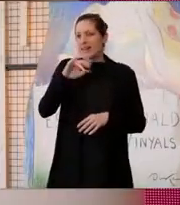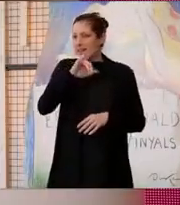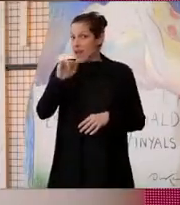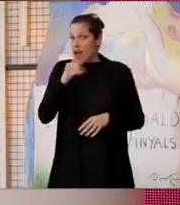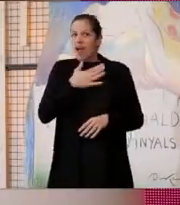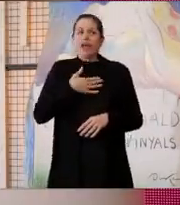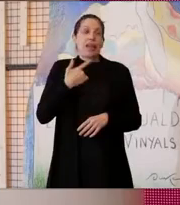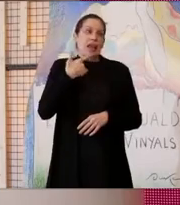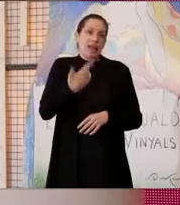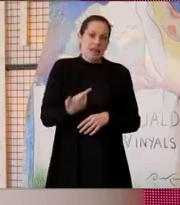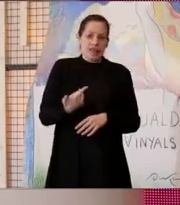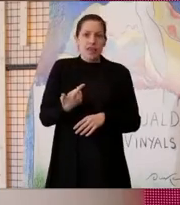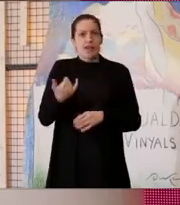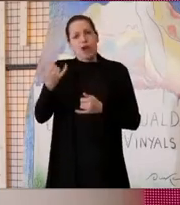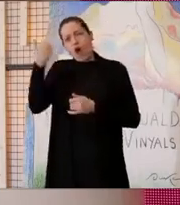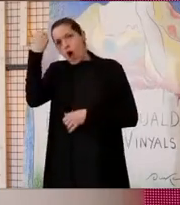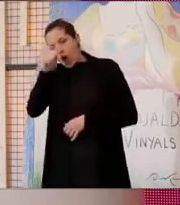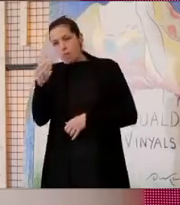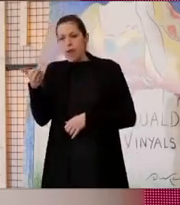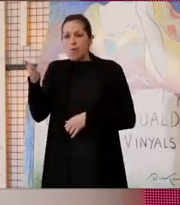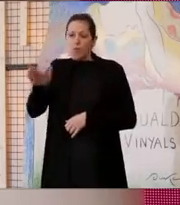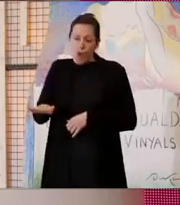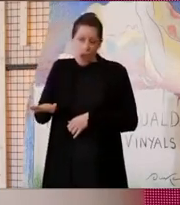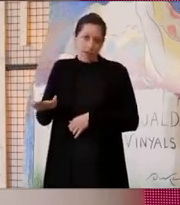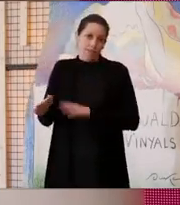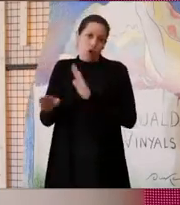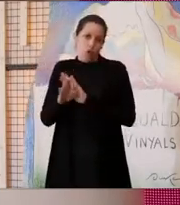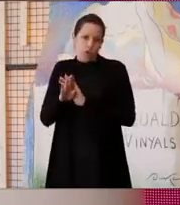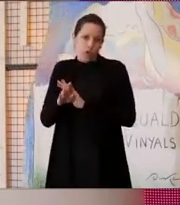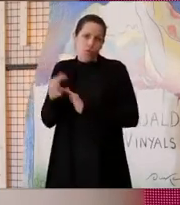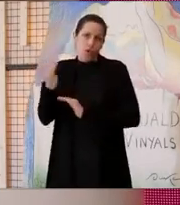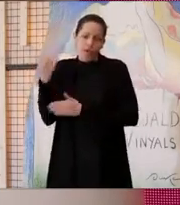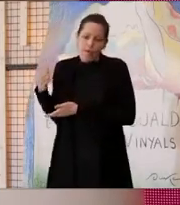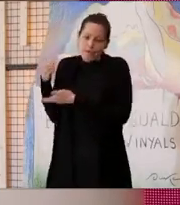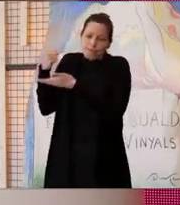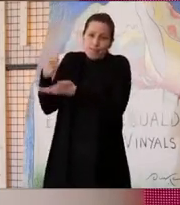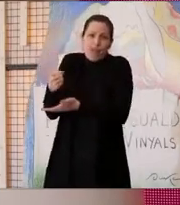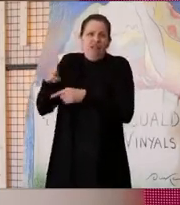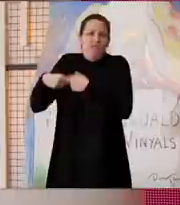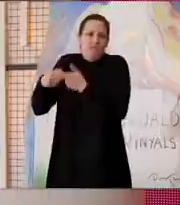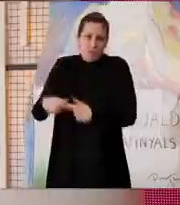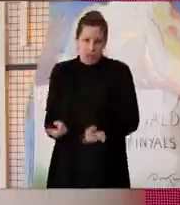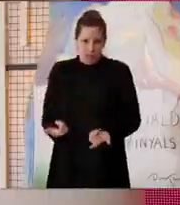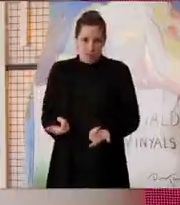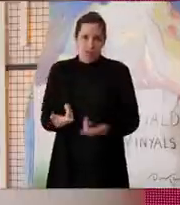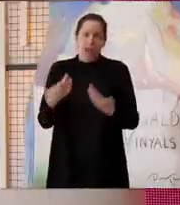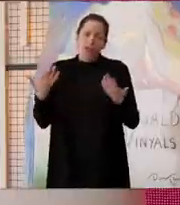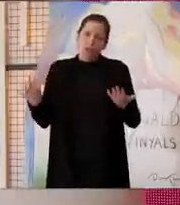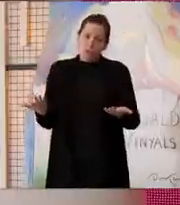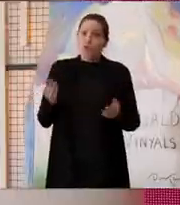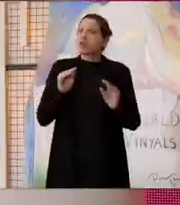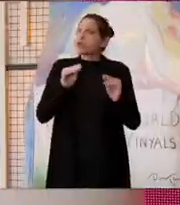es hija de o esposa de cómo le podría vale desde aquel Séneca false hasta la primera mujer elegida